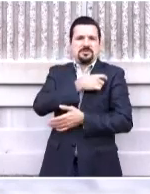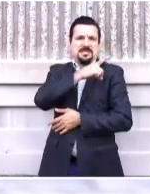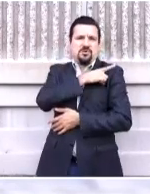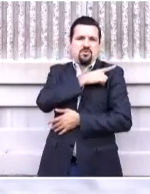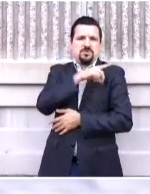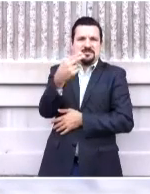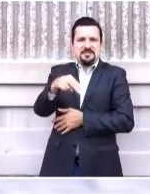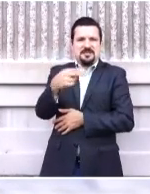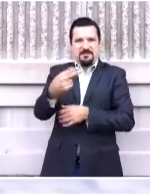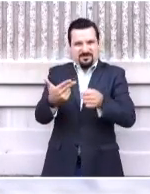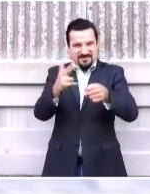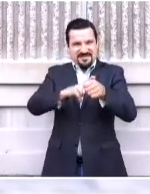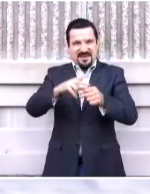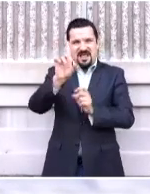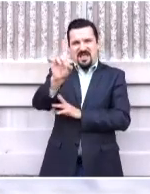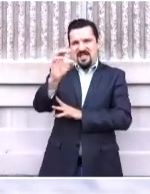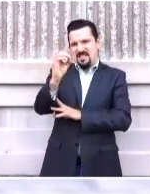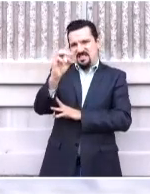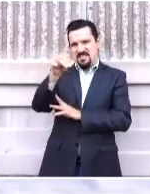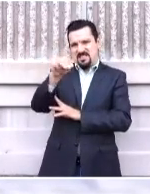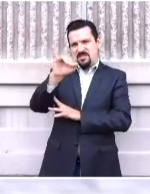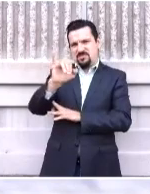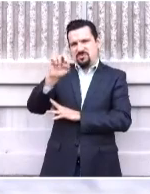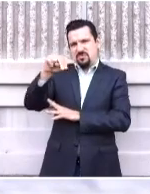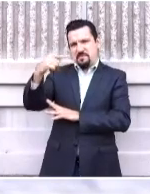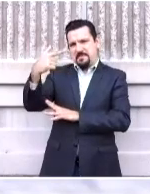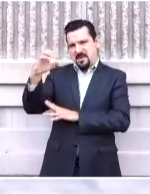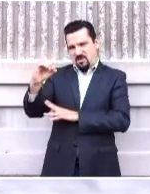Está exclusivamente dedicado a la